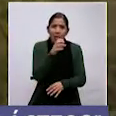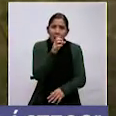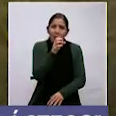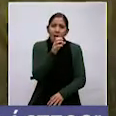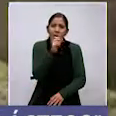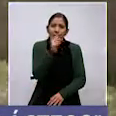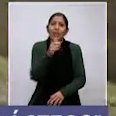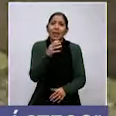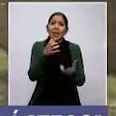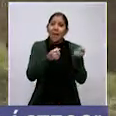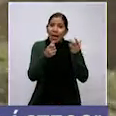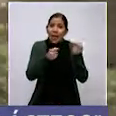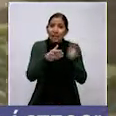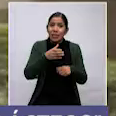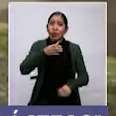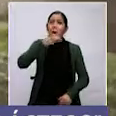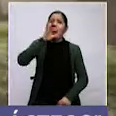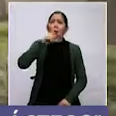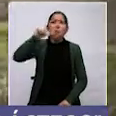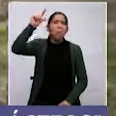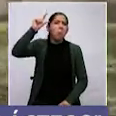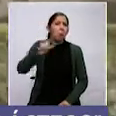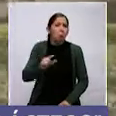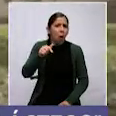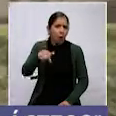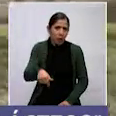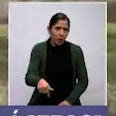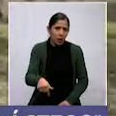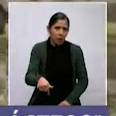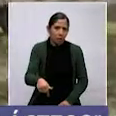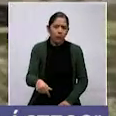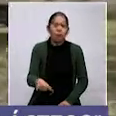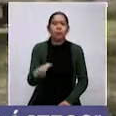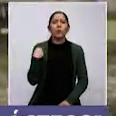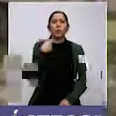¿no? Y en ese sentido, desde el gobierno central estamos trabajando arduamente.